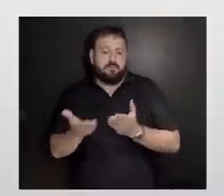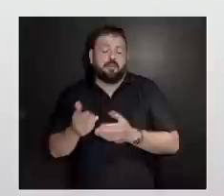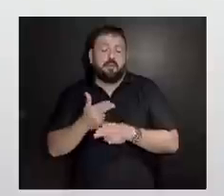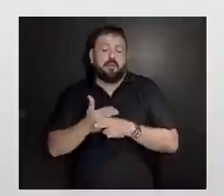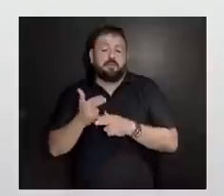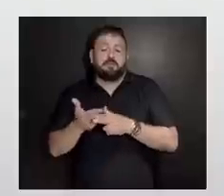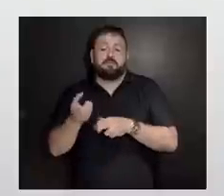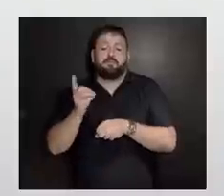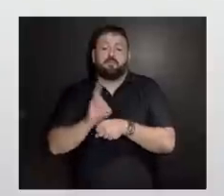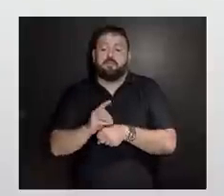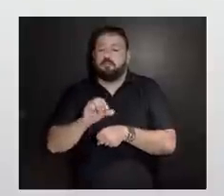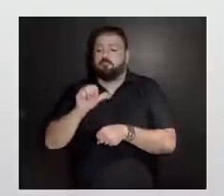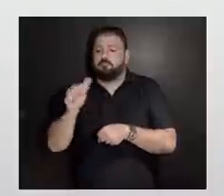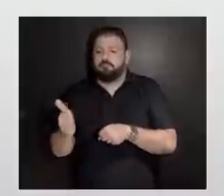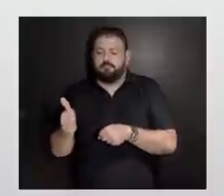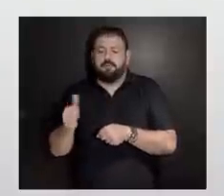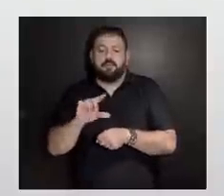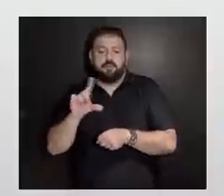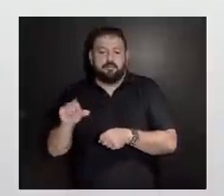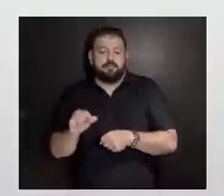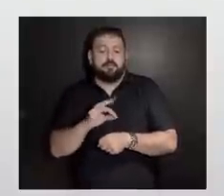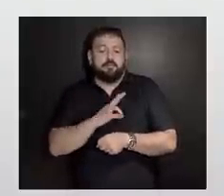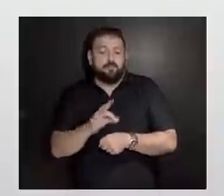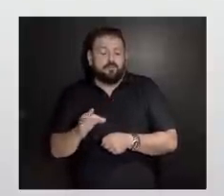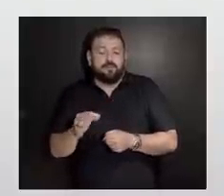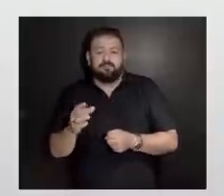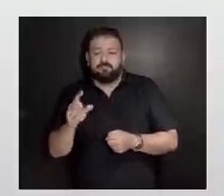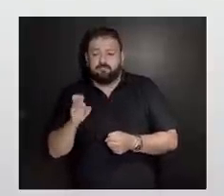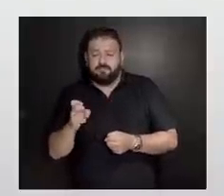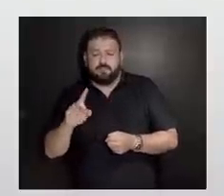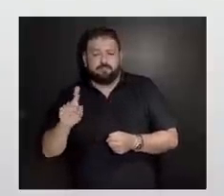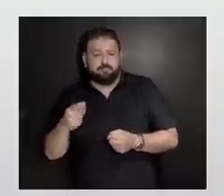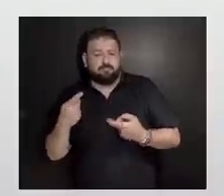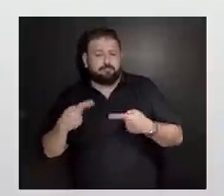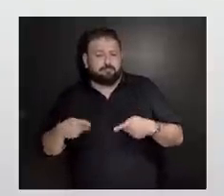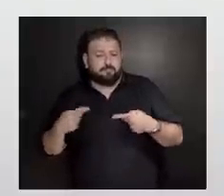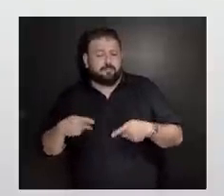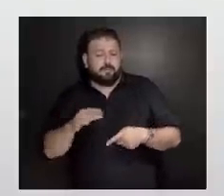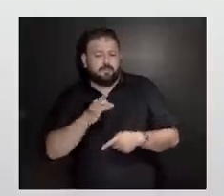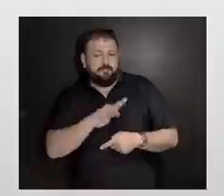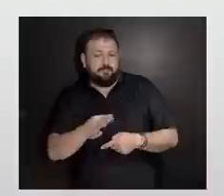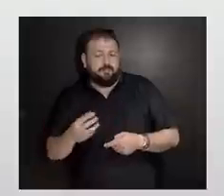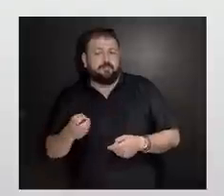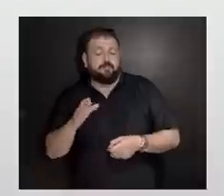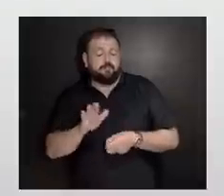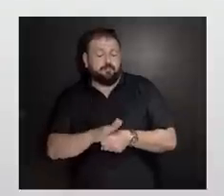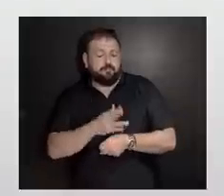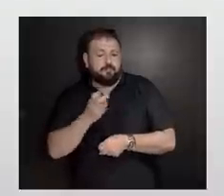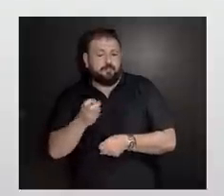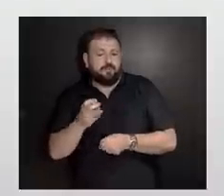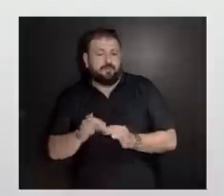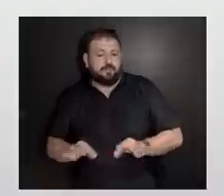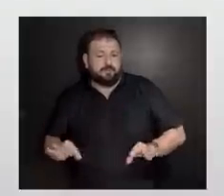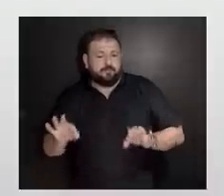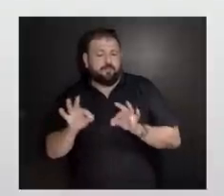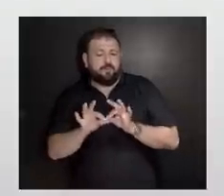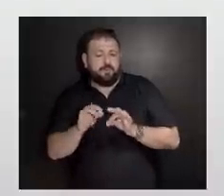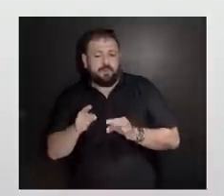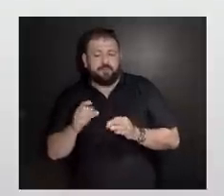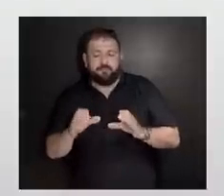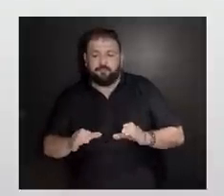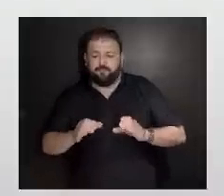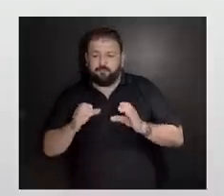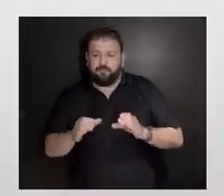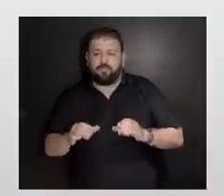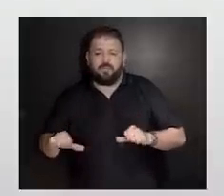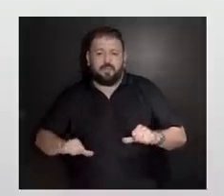después de la actividad física. Entonces, si somos personas que vivimos con esta condición, es importante cuidar también la actividad física, que si